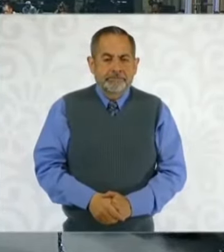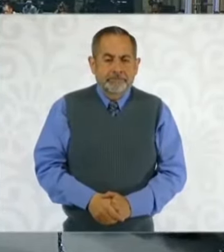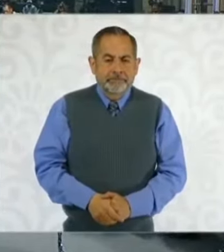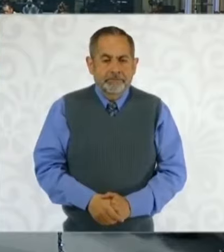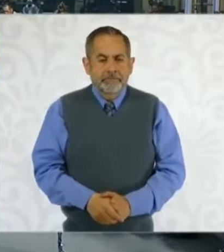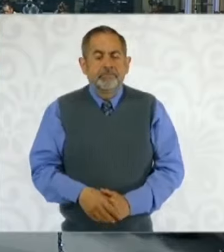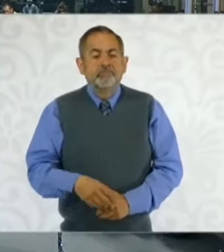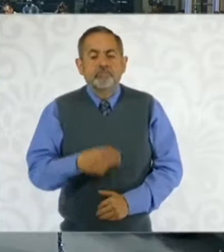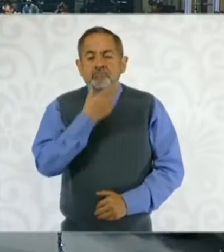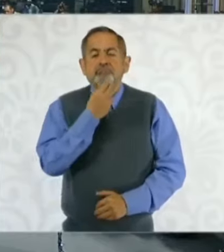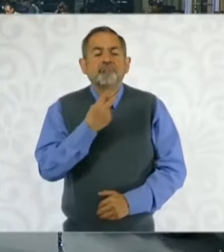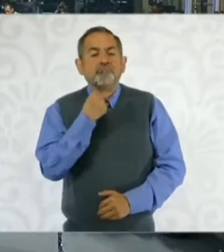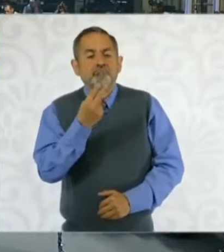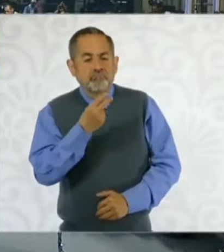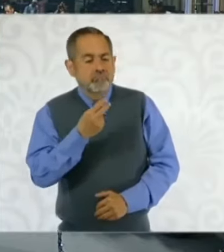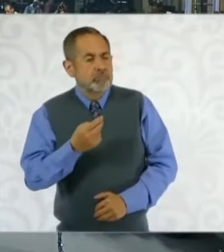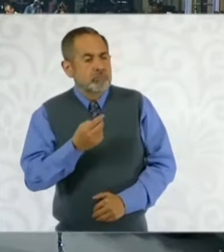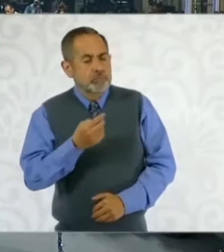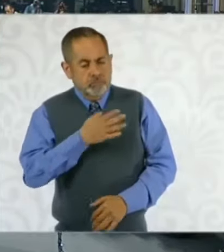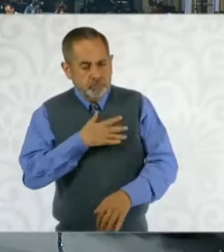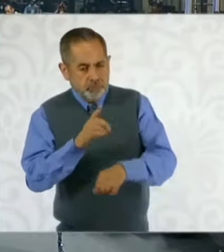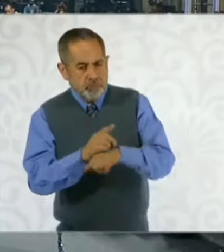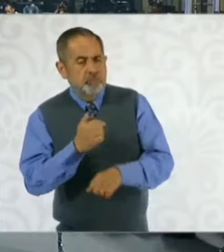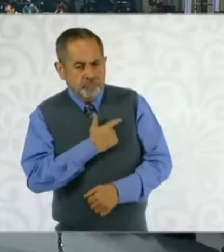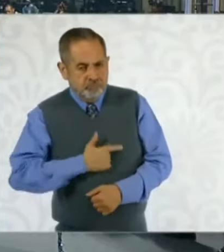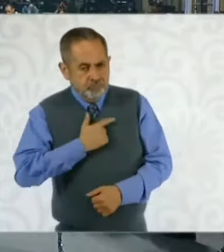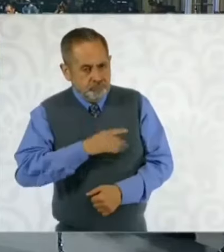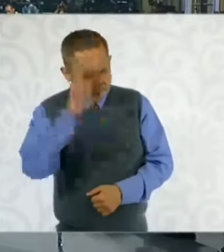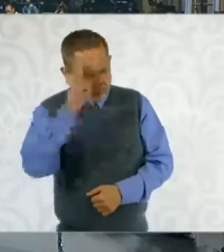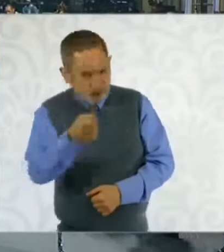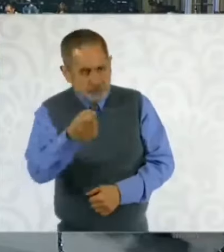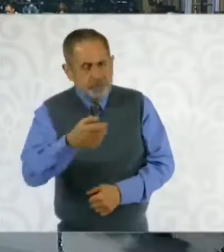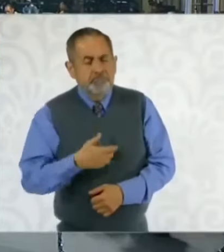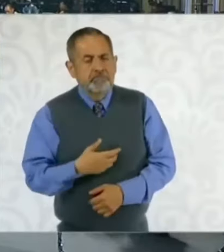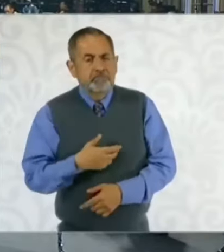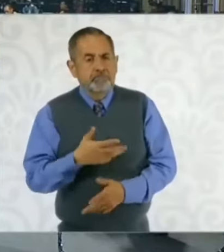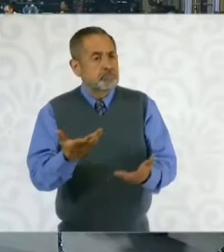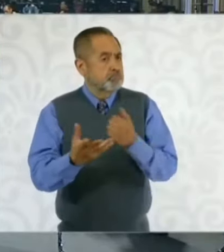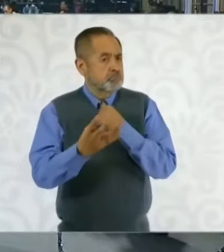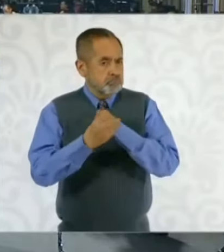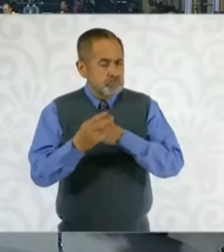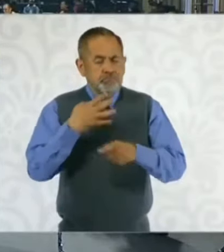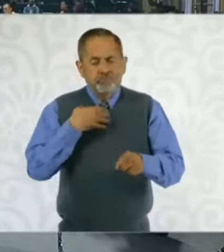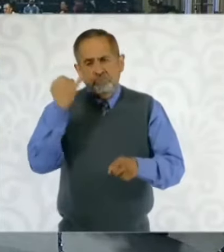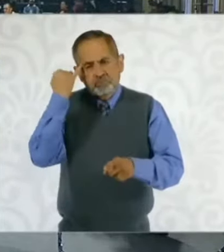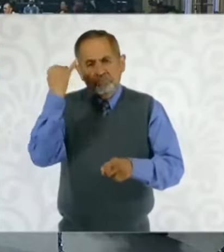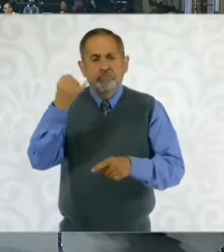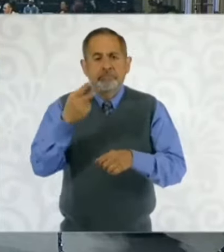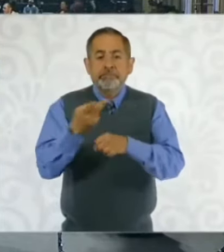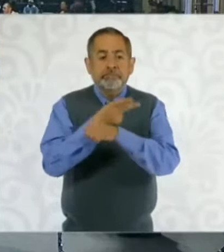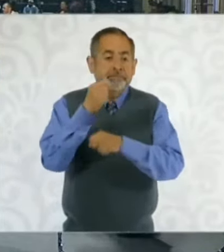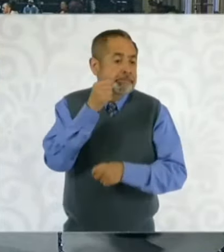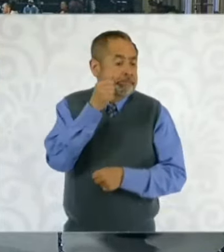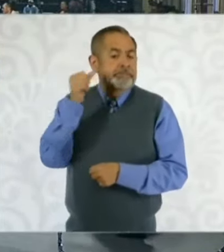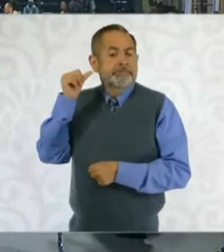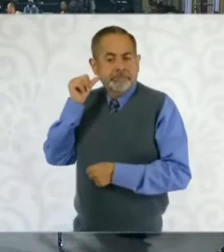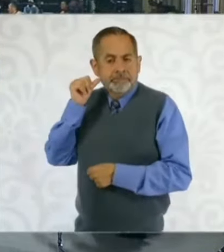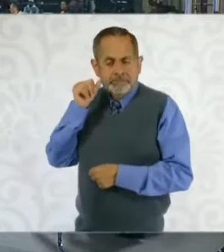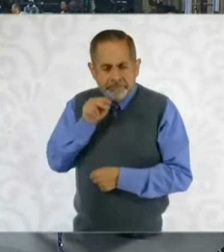Buenos días, Presidenta. Buenos días. Me da mucho gusto saludarla. Si me permite plantear esto que ocurrió ayer y que